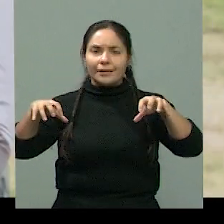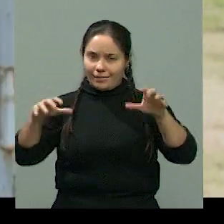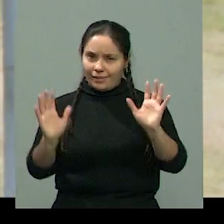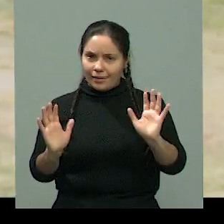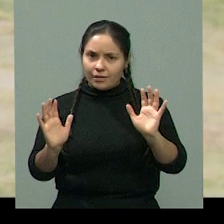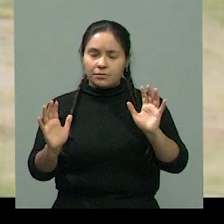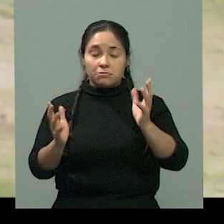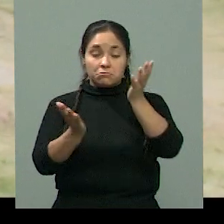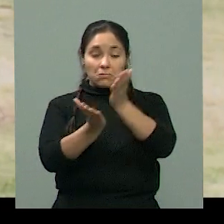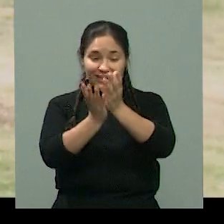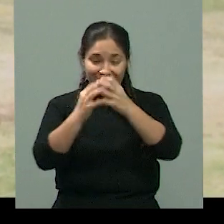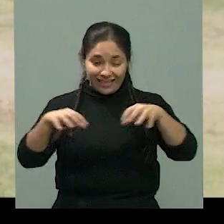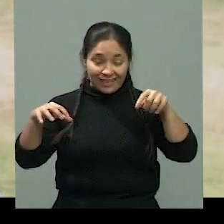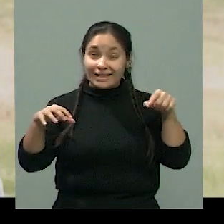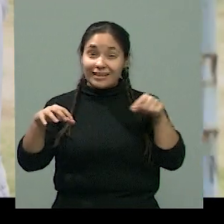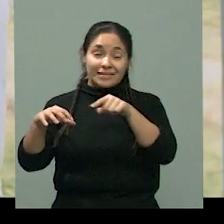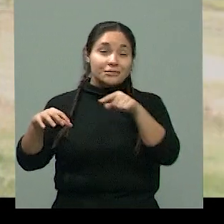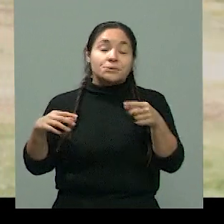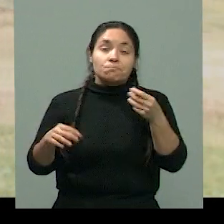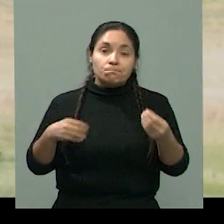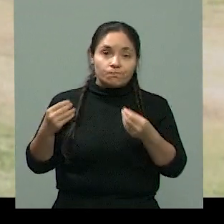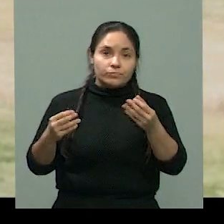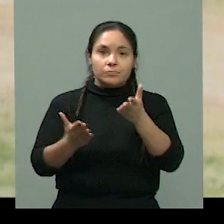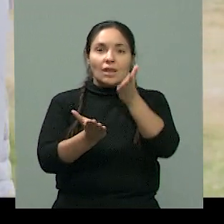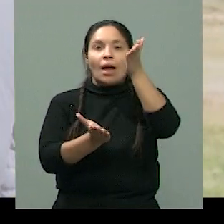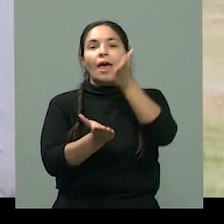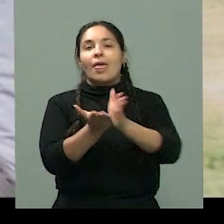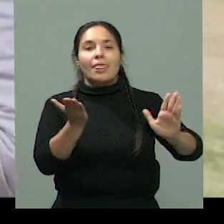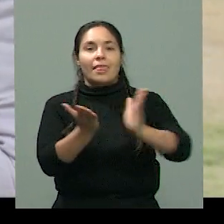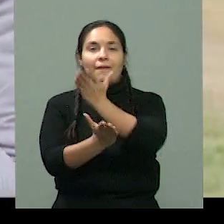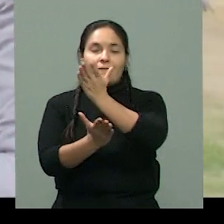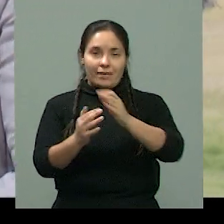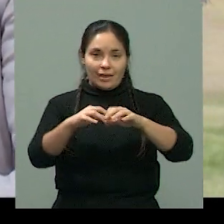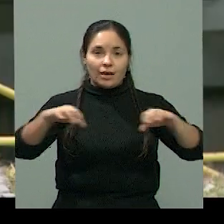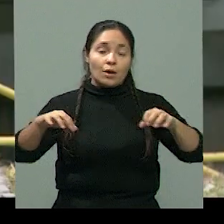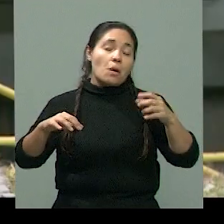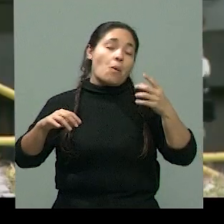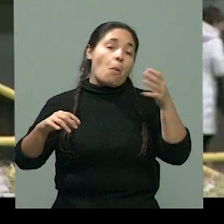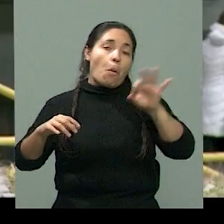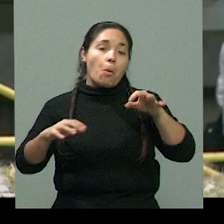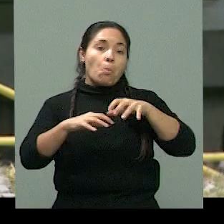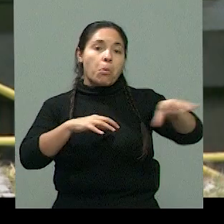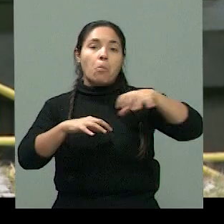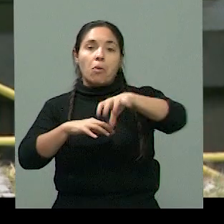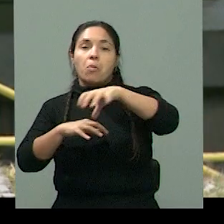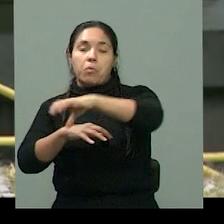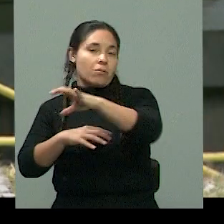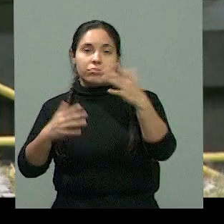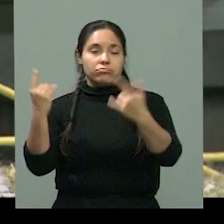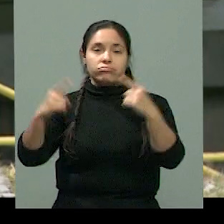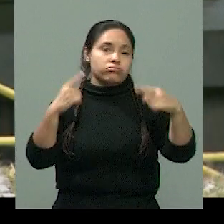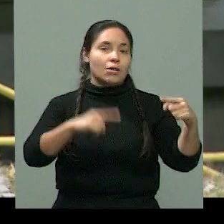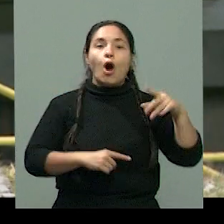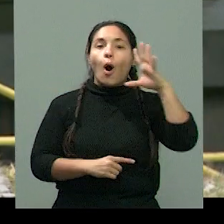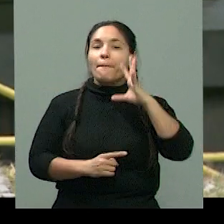veces es algo que justamente divide por ahí en dos partes o más diferentes posturas,